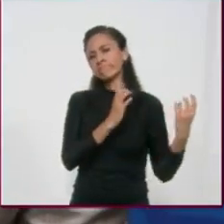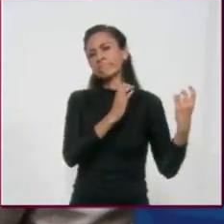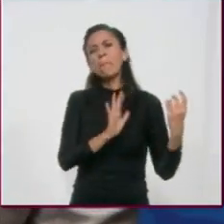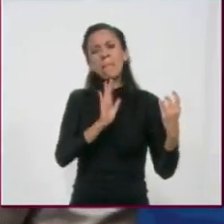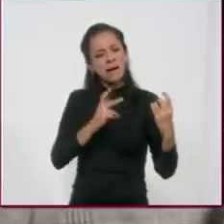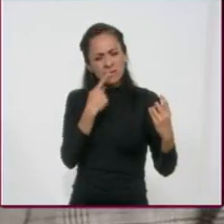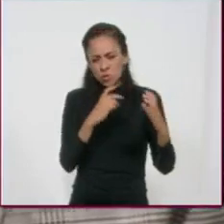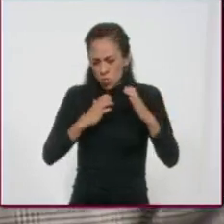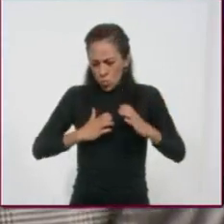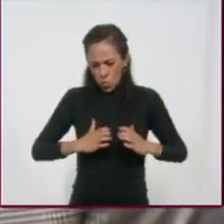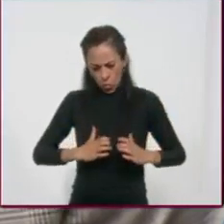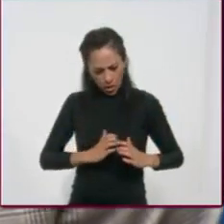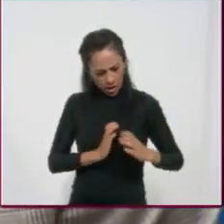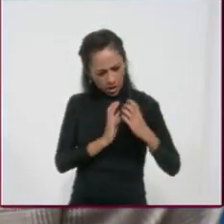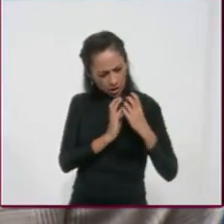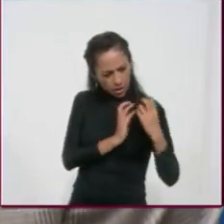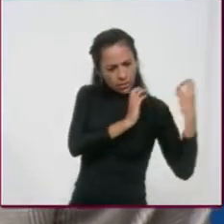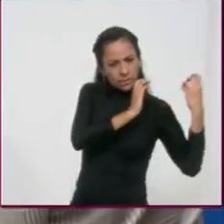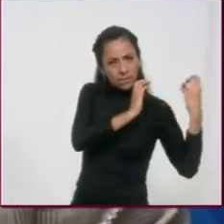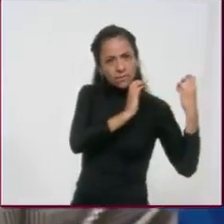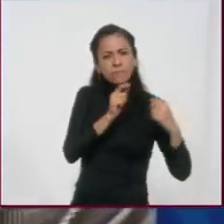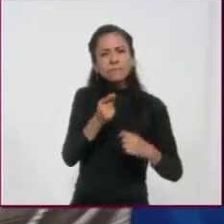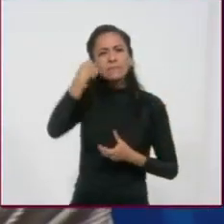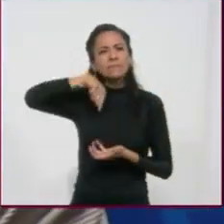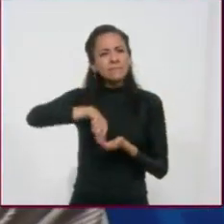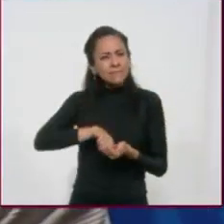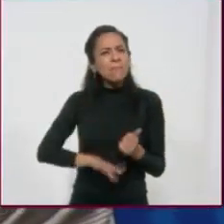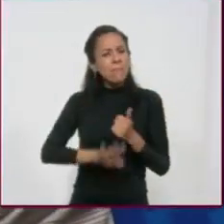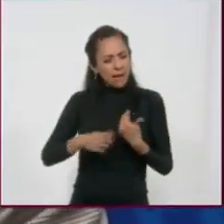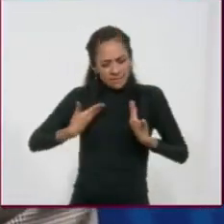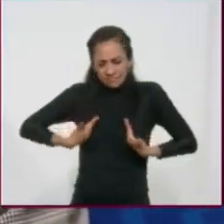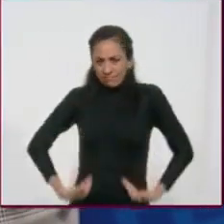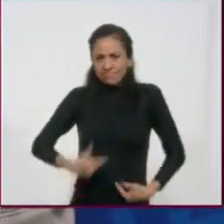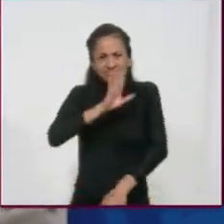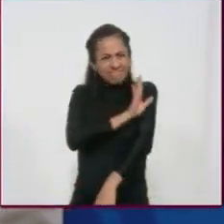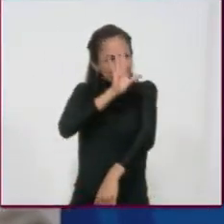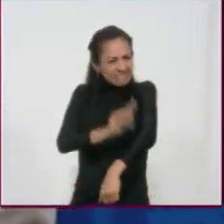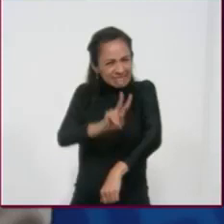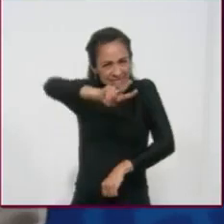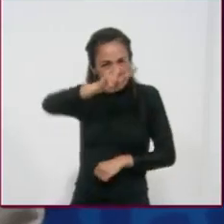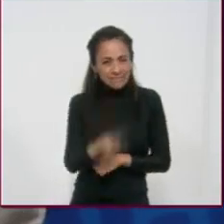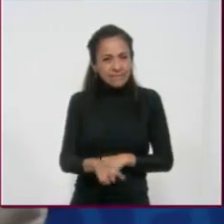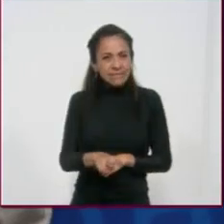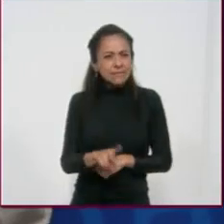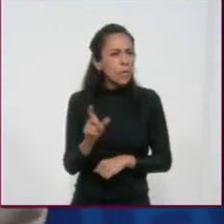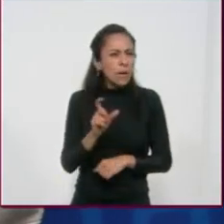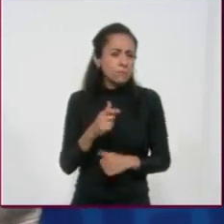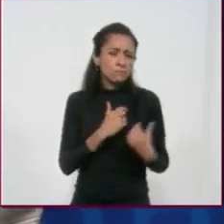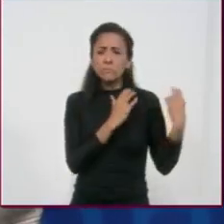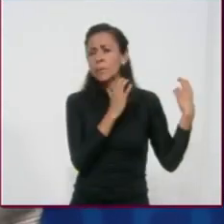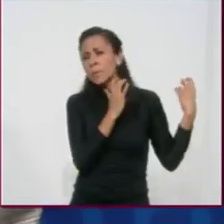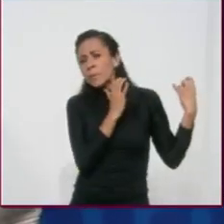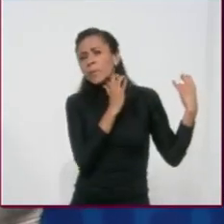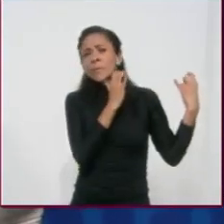propio cuerpo. Cuando puedo ser de verdad sincero como persona es solo cuando toco. Porque cuando toco no